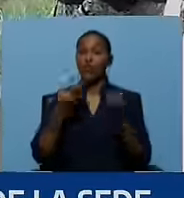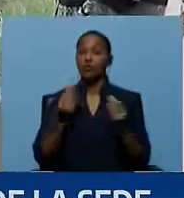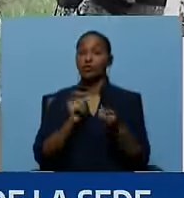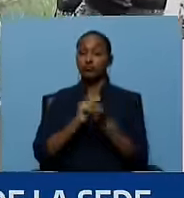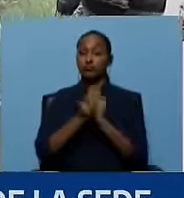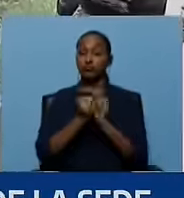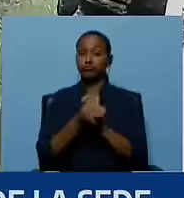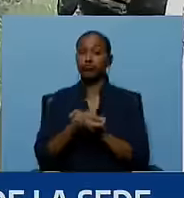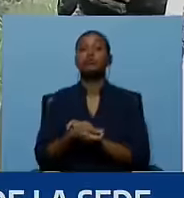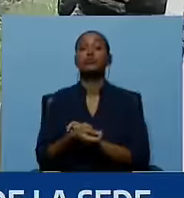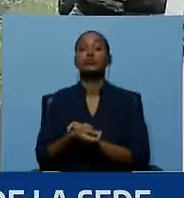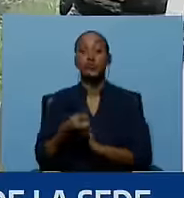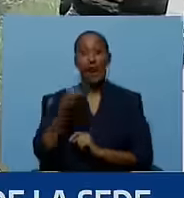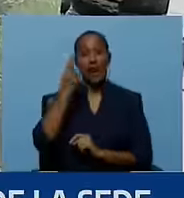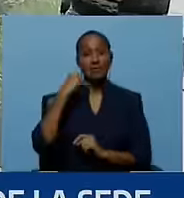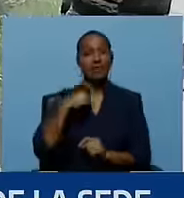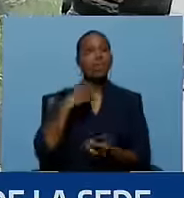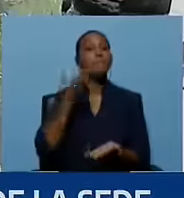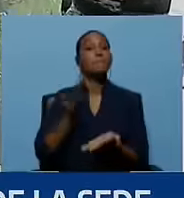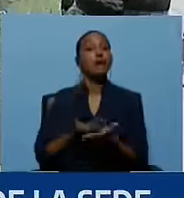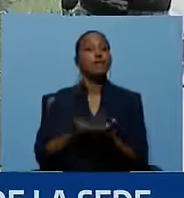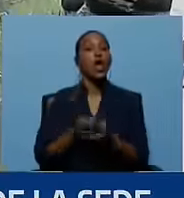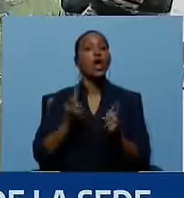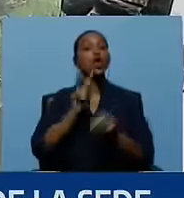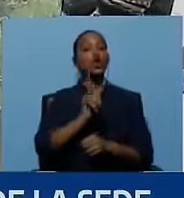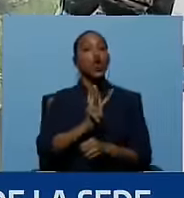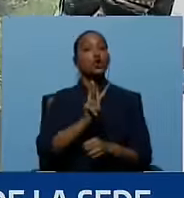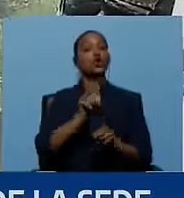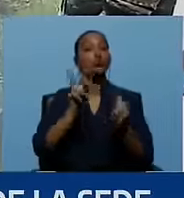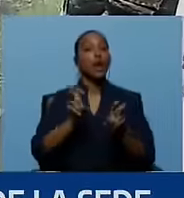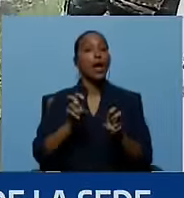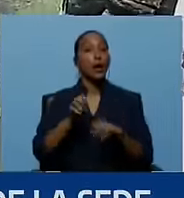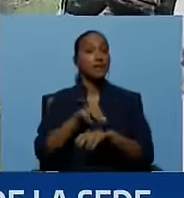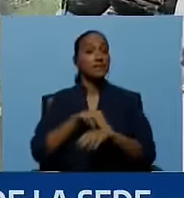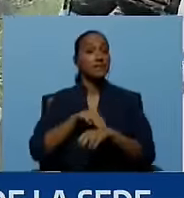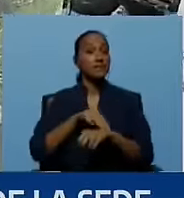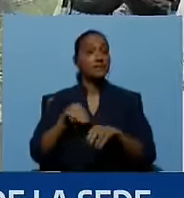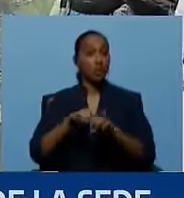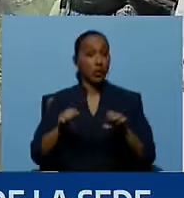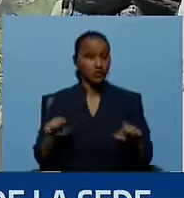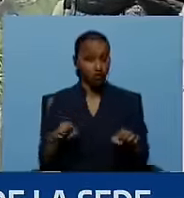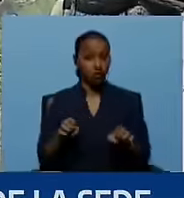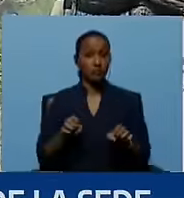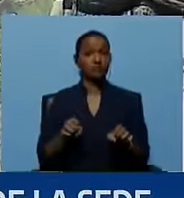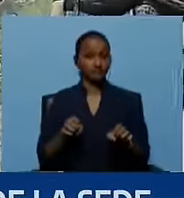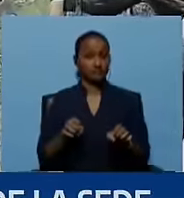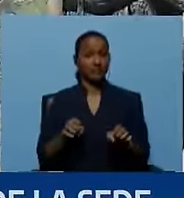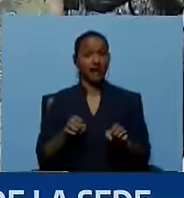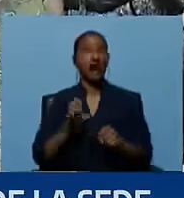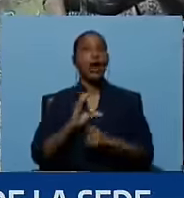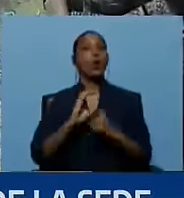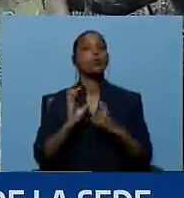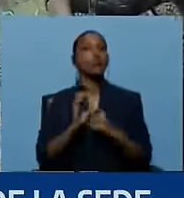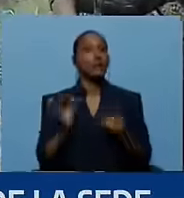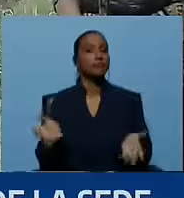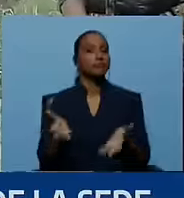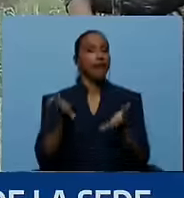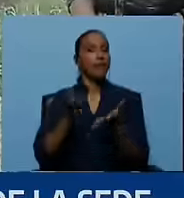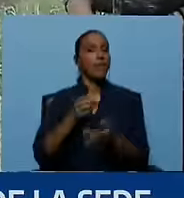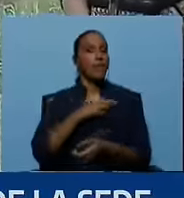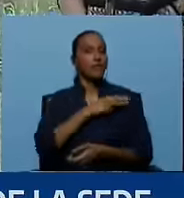ya planteé el día de ayer cuando designé dos nuevos ministros de educación. En lo cultural vamos con la gran misión Viva Venezuela, mi patria